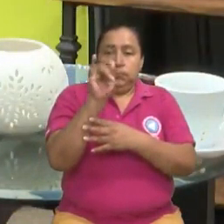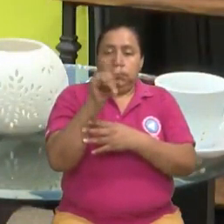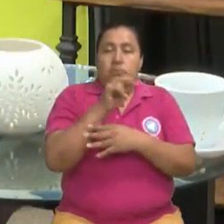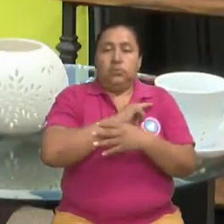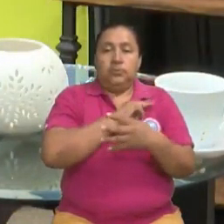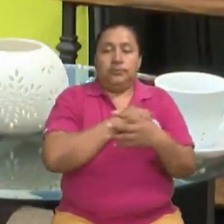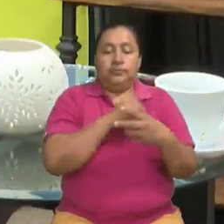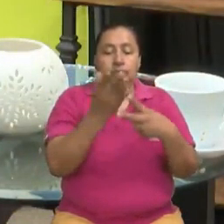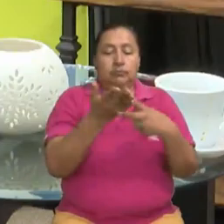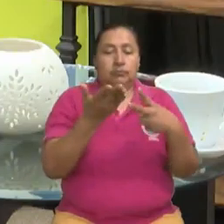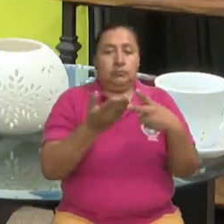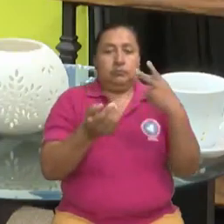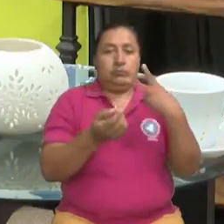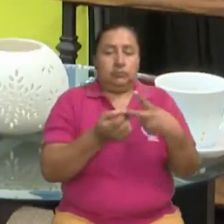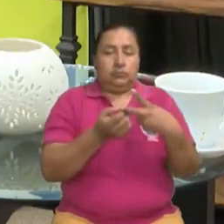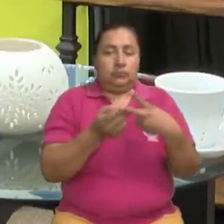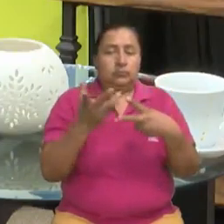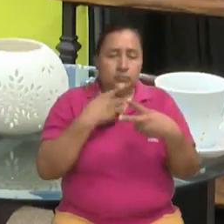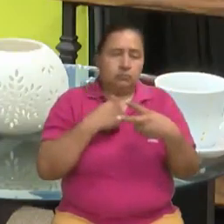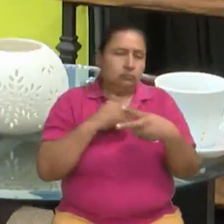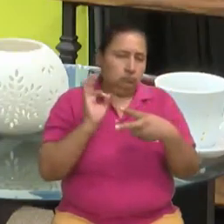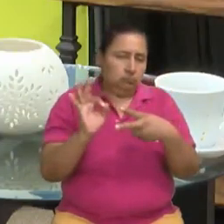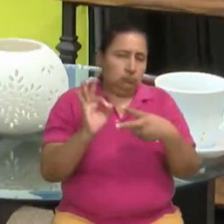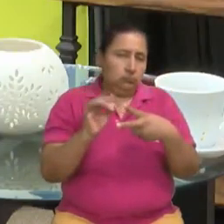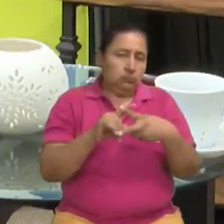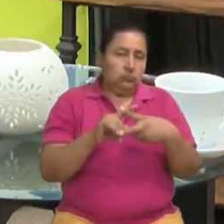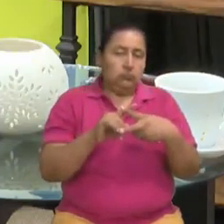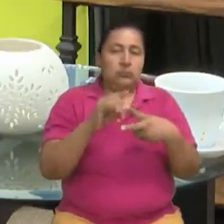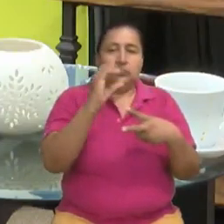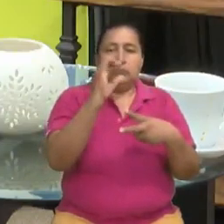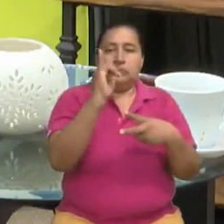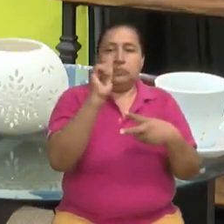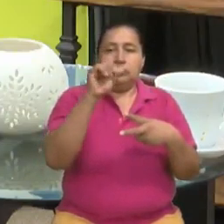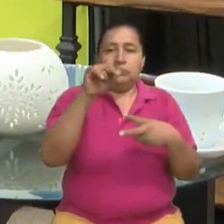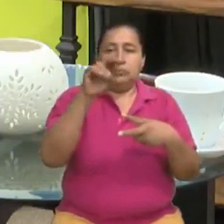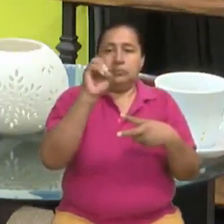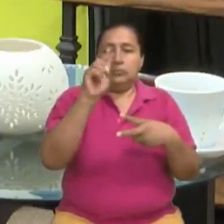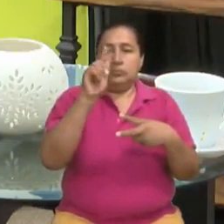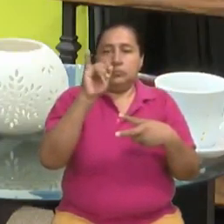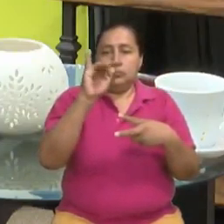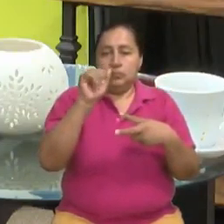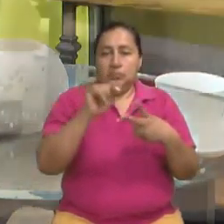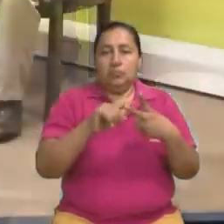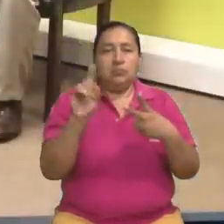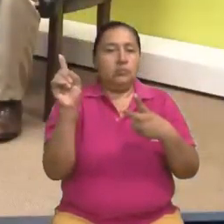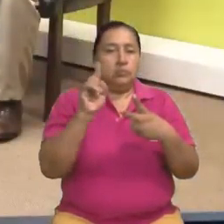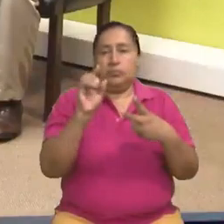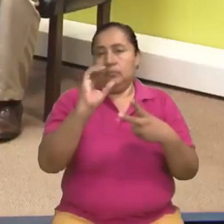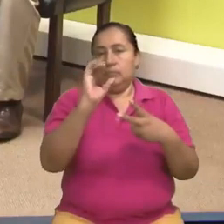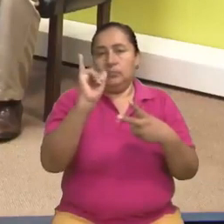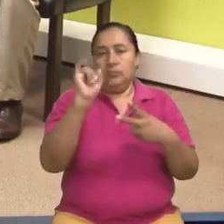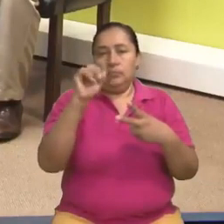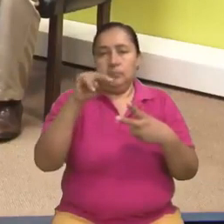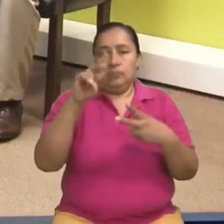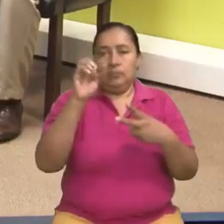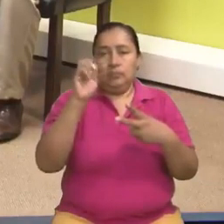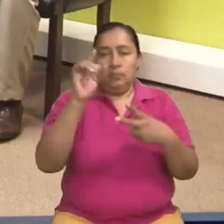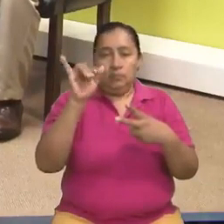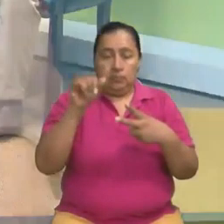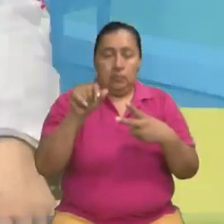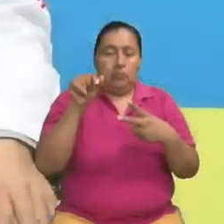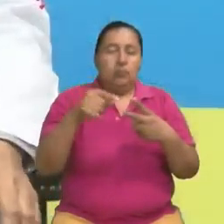en dos, si no me corrige usted, en la cianótica y la no cianótica. ¿Cuáles son las más frecuentes en nuestro